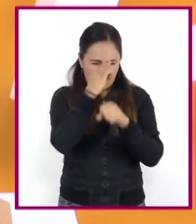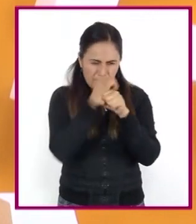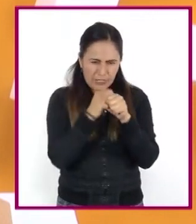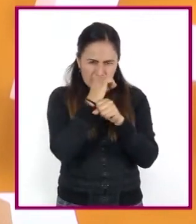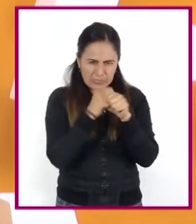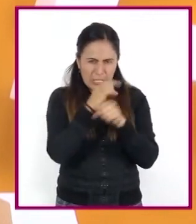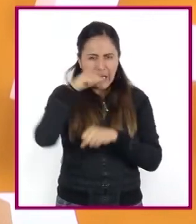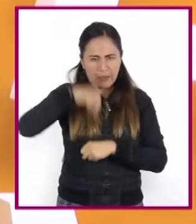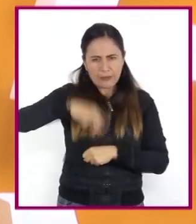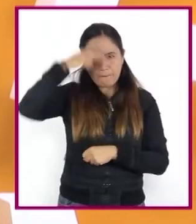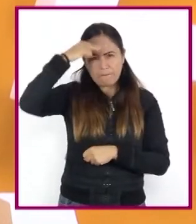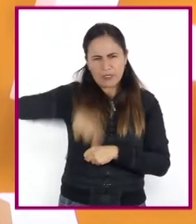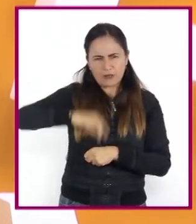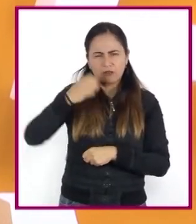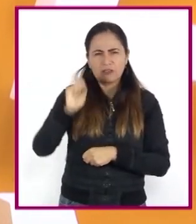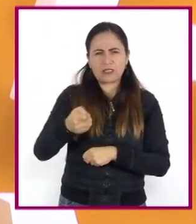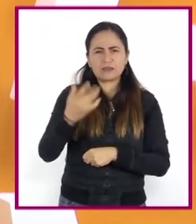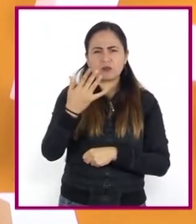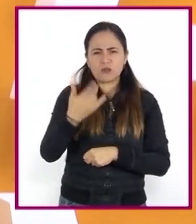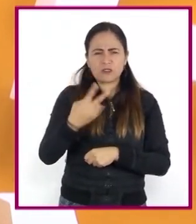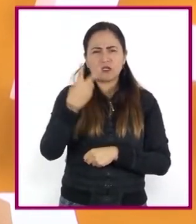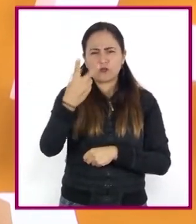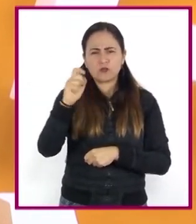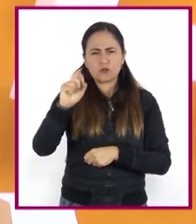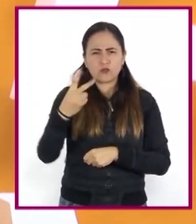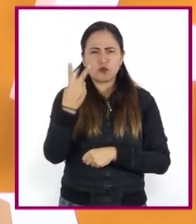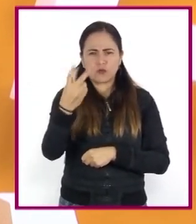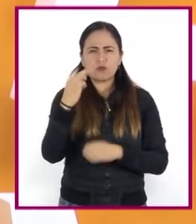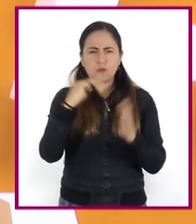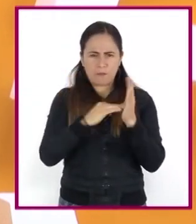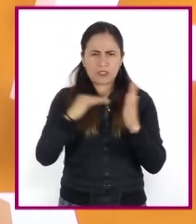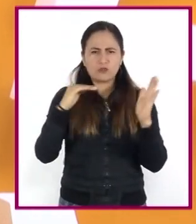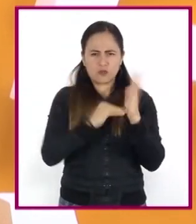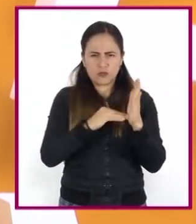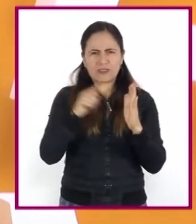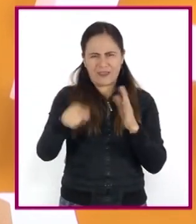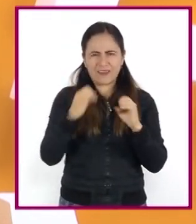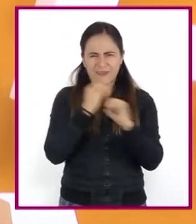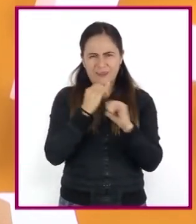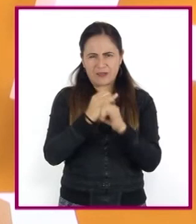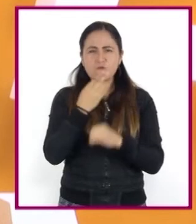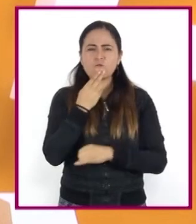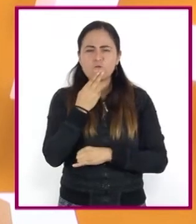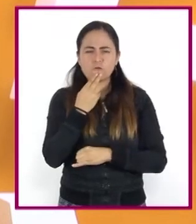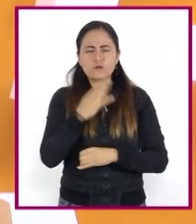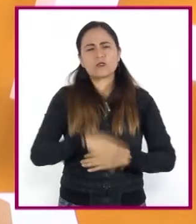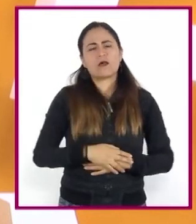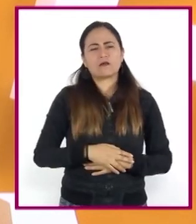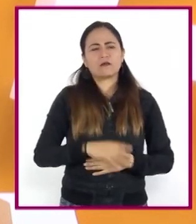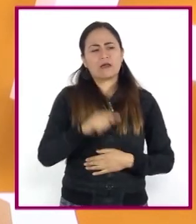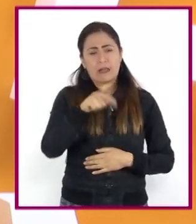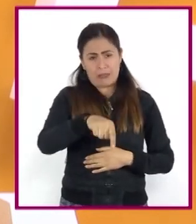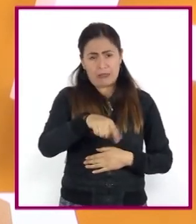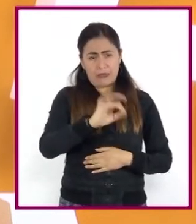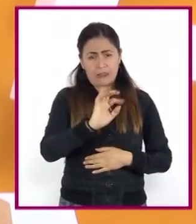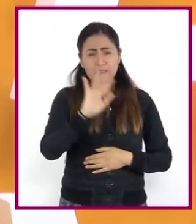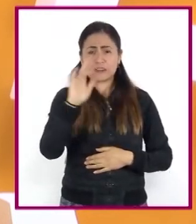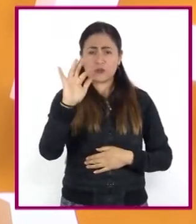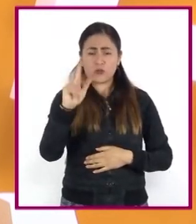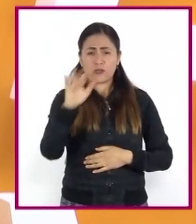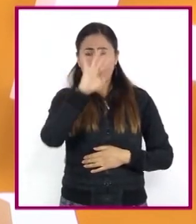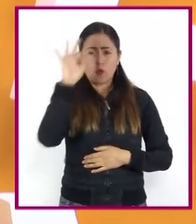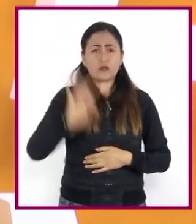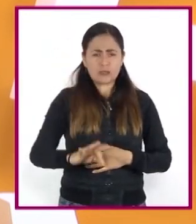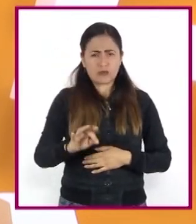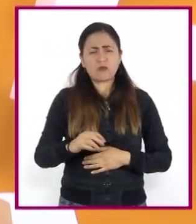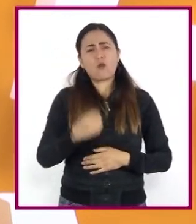tiene 52.2 millones de usuarios de Internet, de los cuales 50% ha realizado